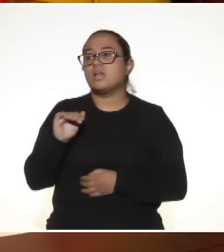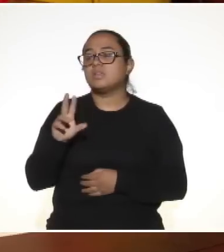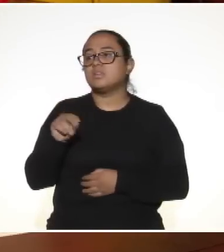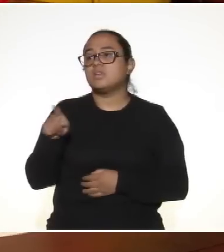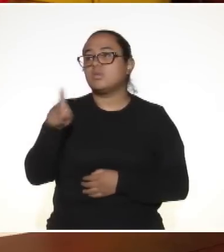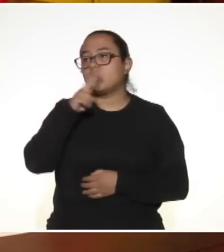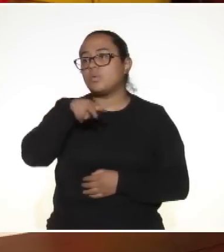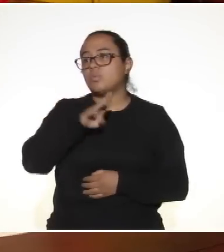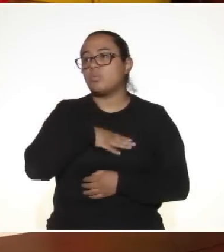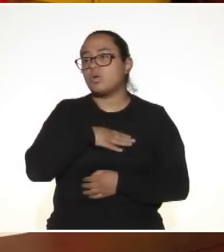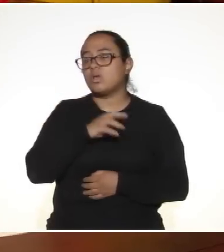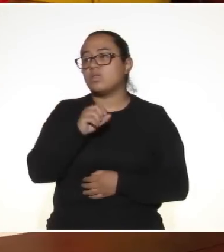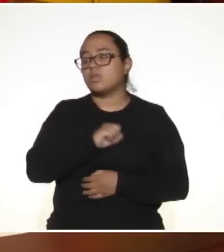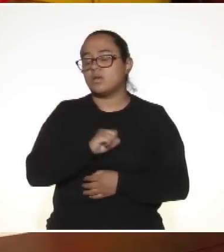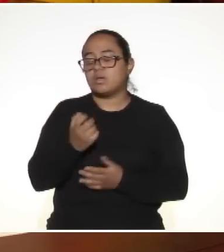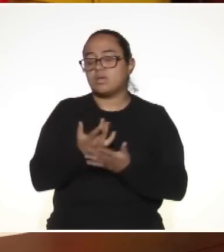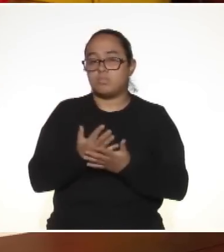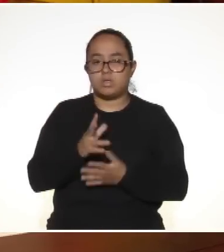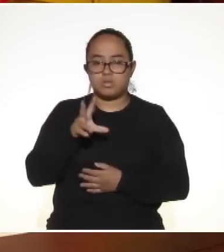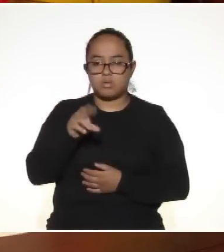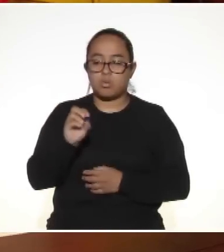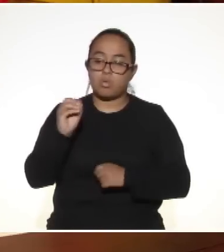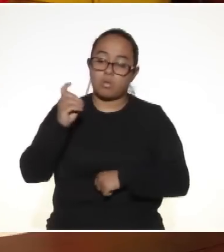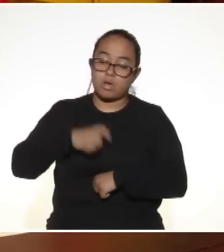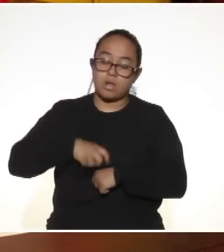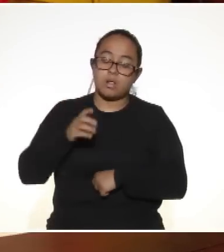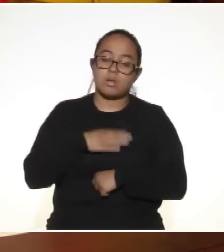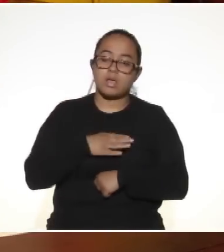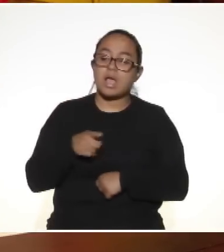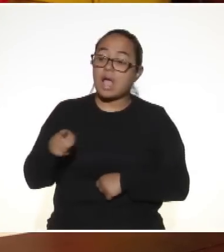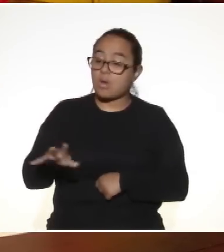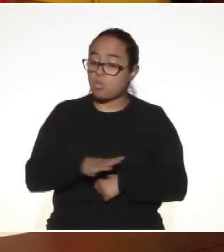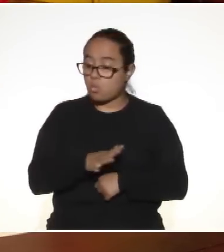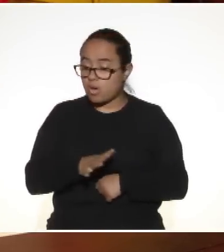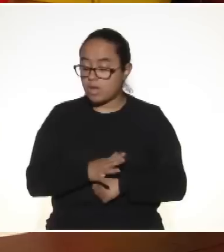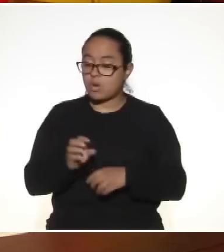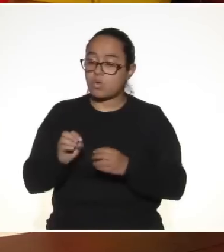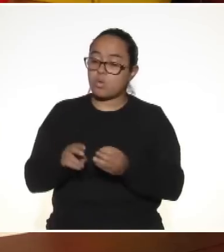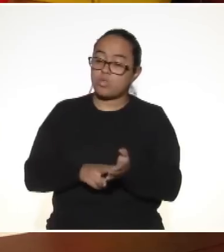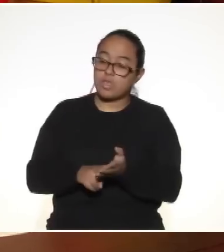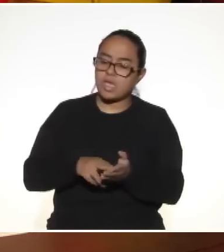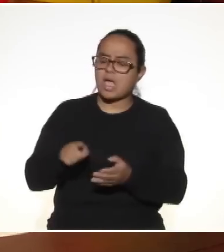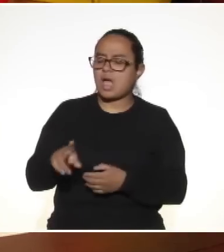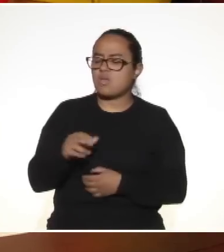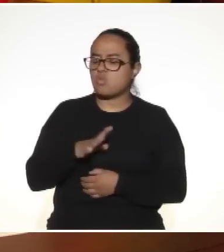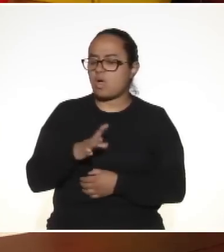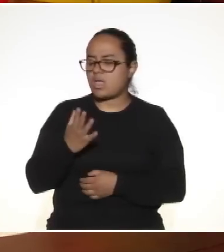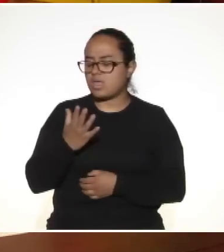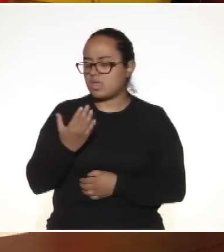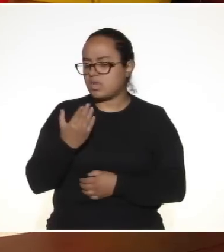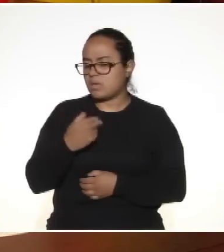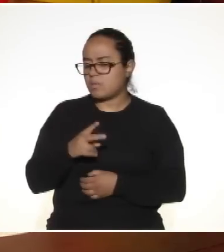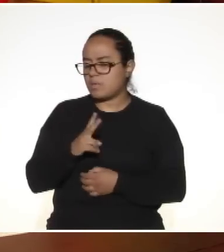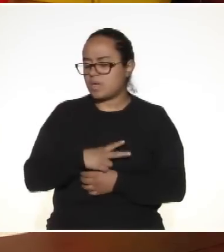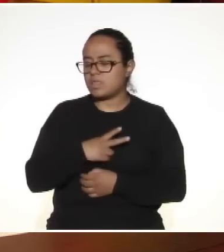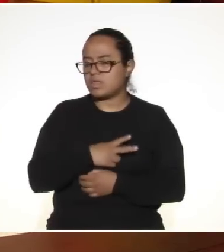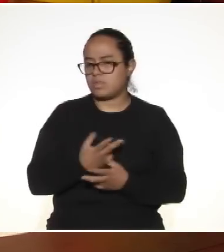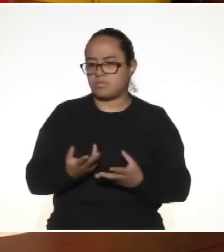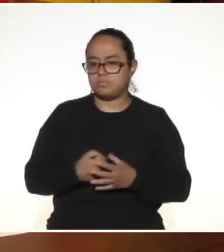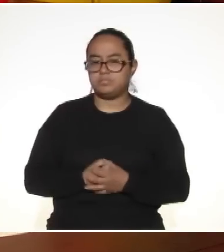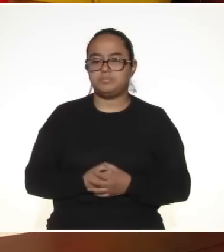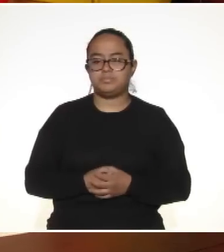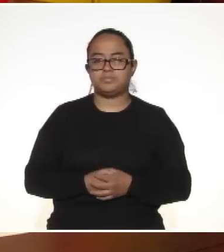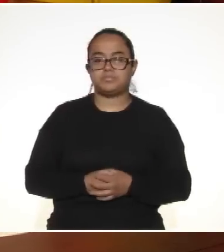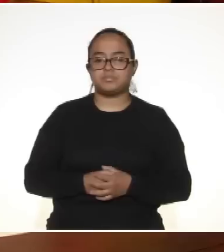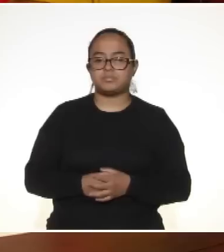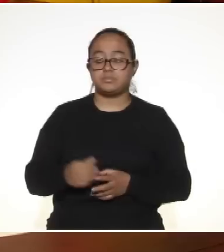era buena o mala, no te quedes a averiguar si el alacrán era, porque luego dicen, es güero o es... Exacto, es lo que ¿Cómo identificas tú qué sabes de si